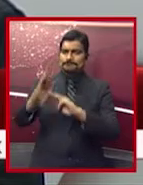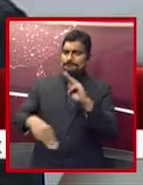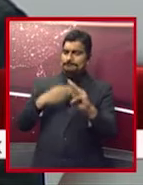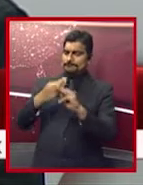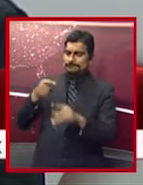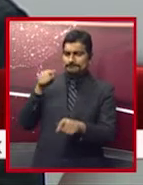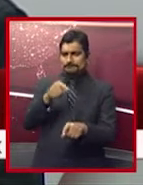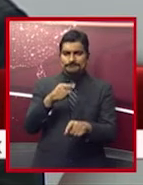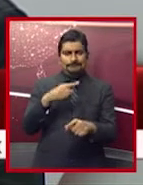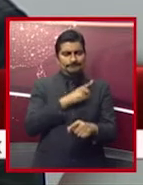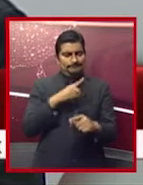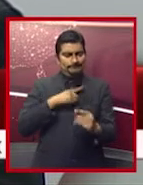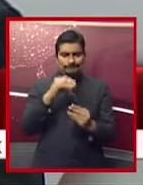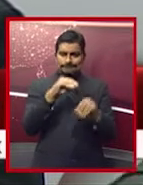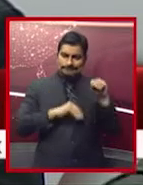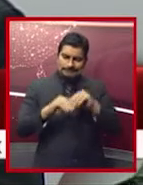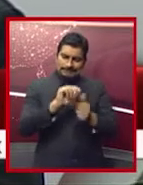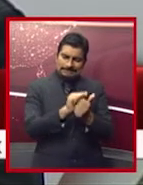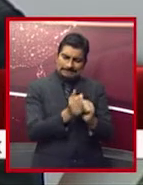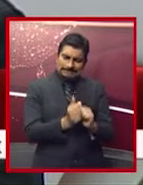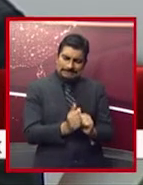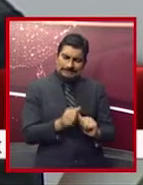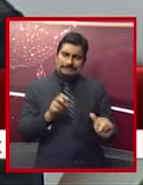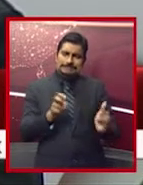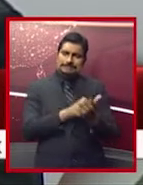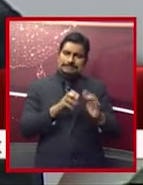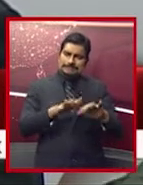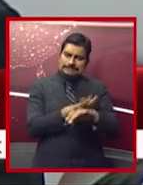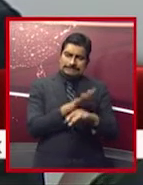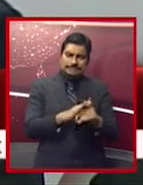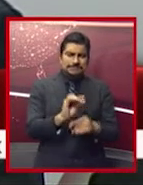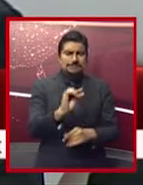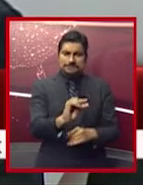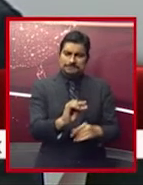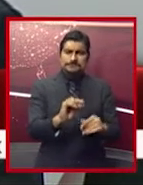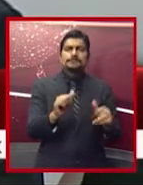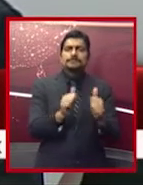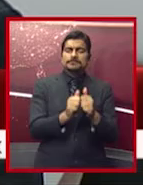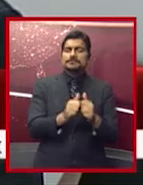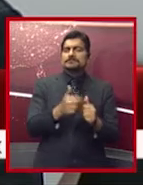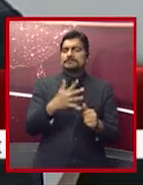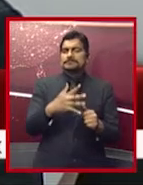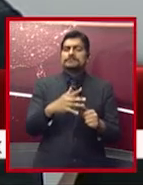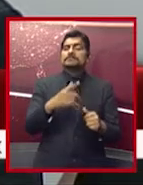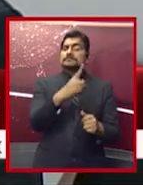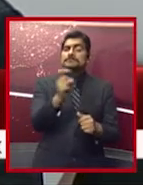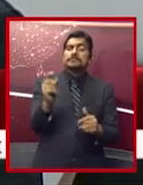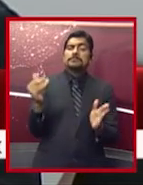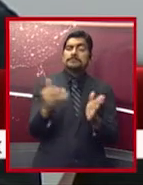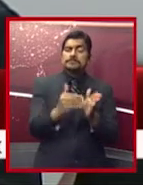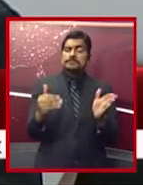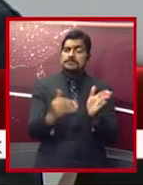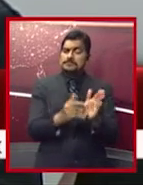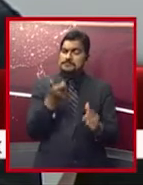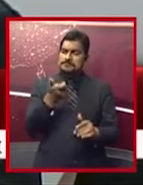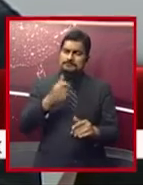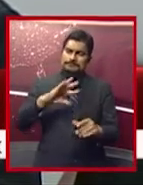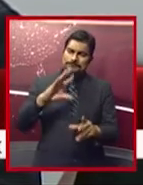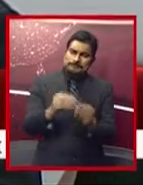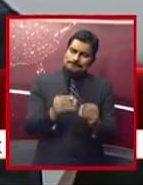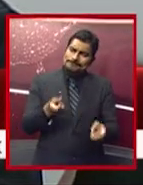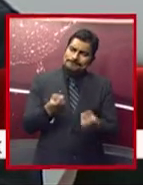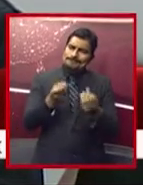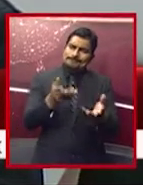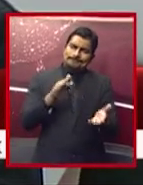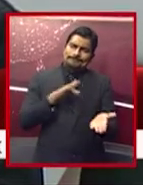del mundo, pues tuvimos que hacer un ajuste, y fue un ajuste no menor de cerca de 100,000 millones de pesos para